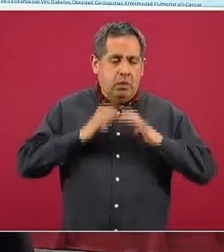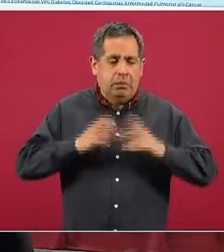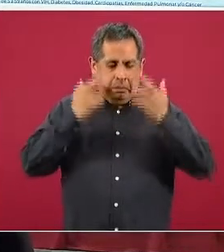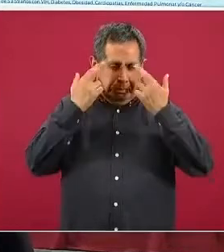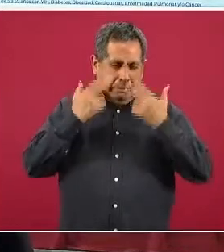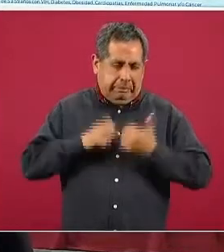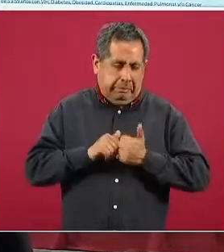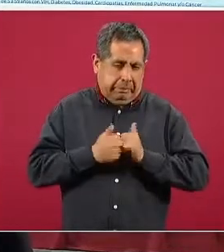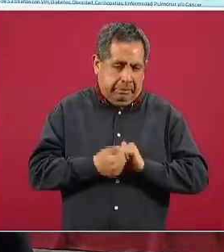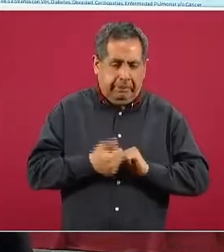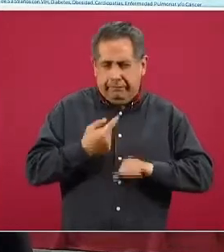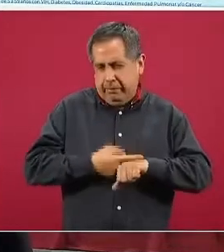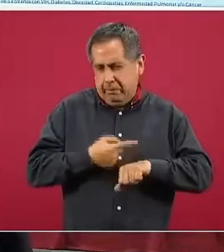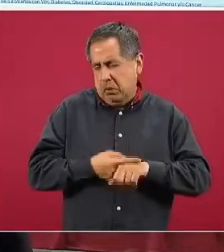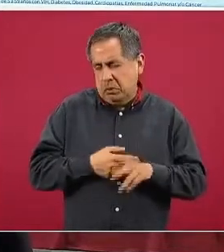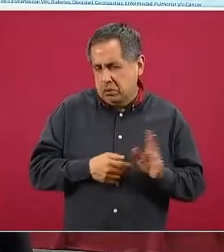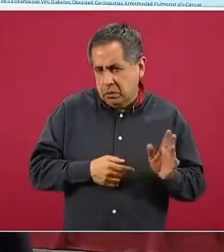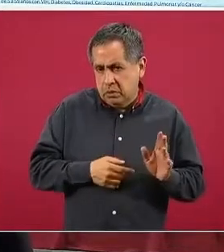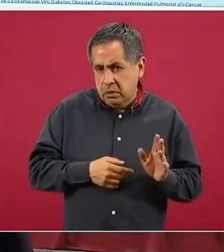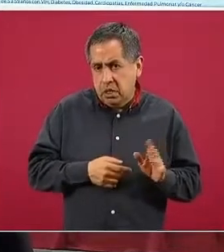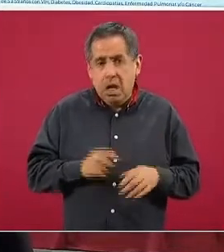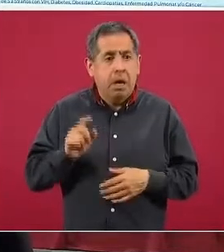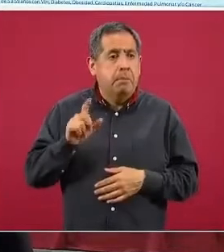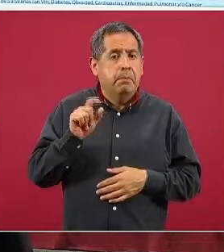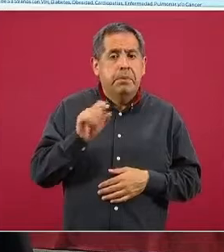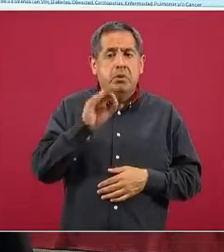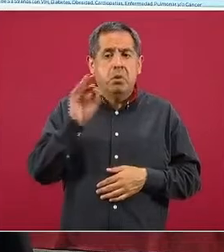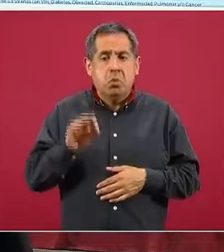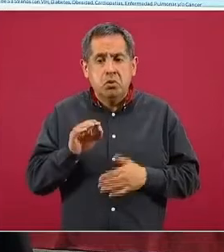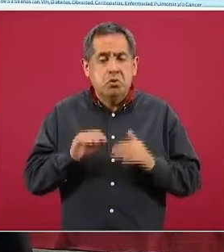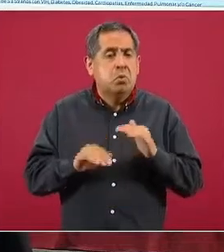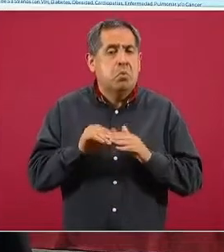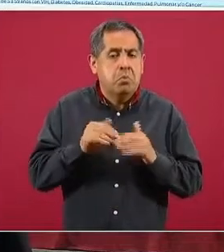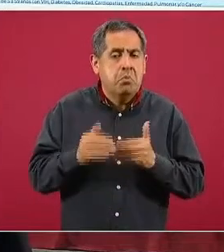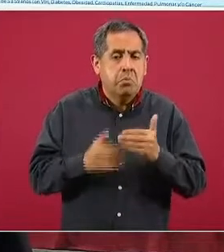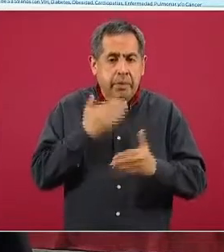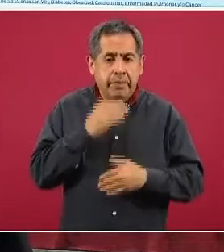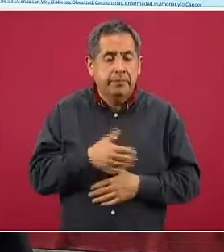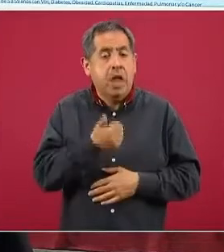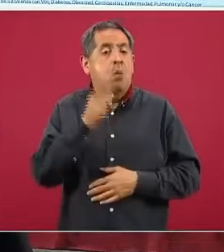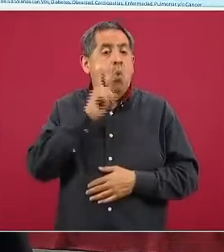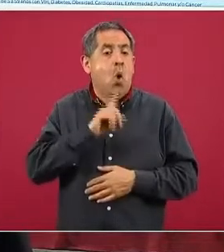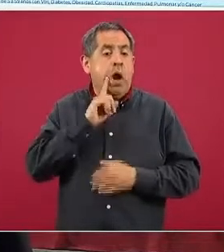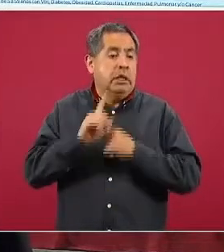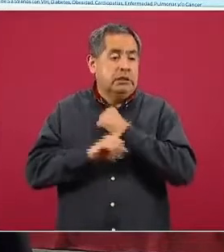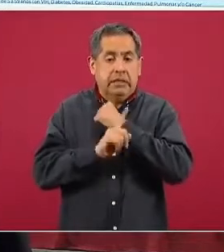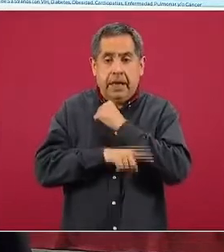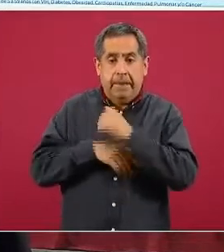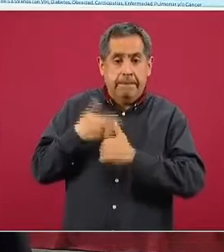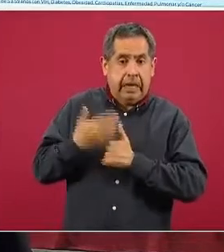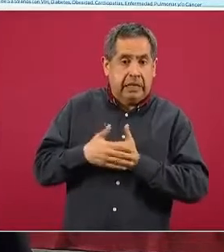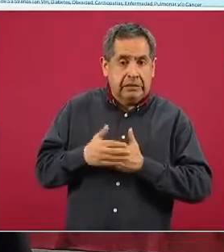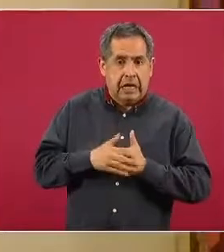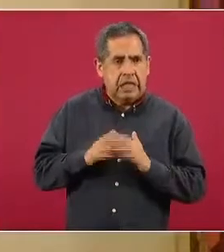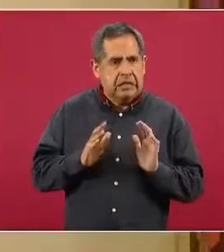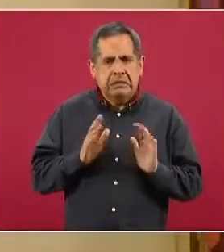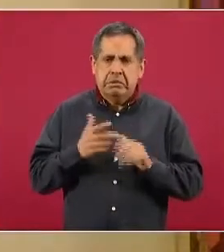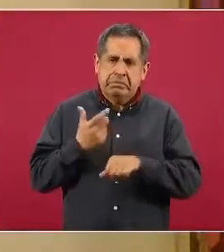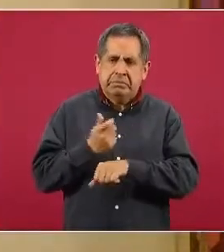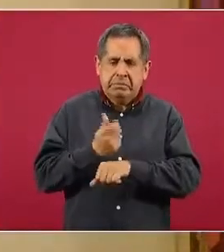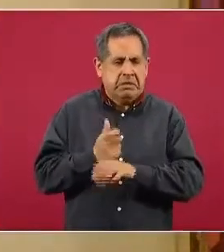crónico-degenerativas, con 20% ya de un avance, las mujeres embarazadas bastante cerca en este